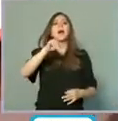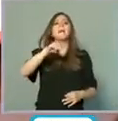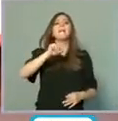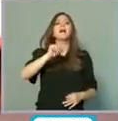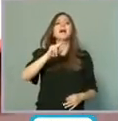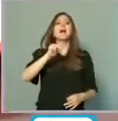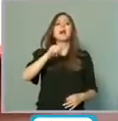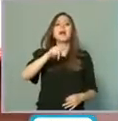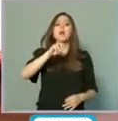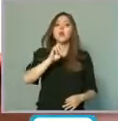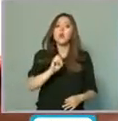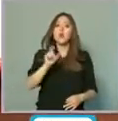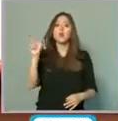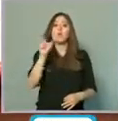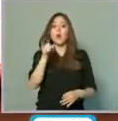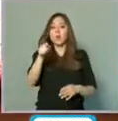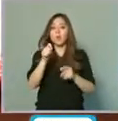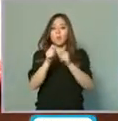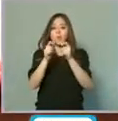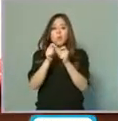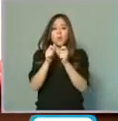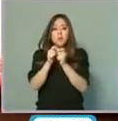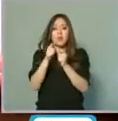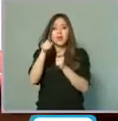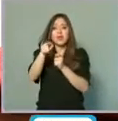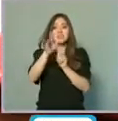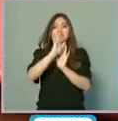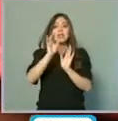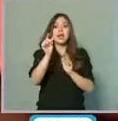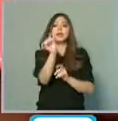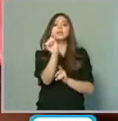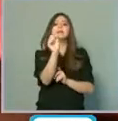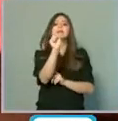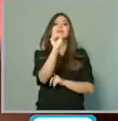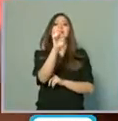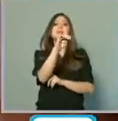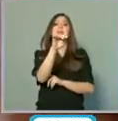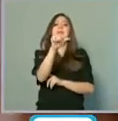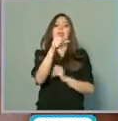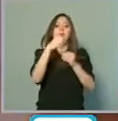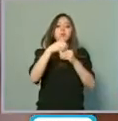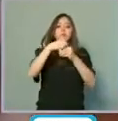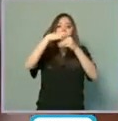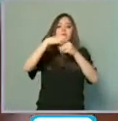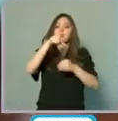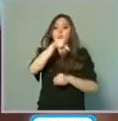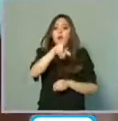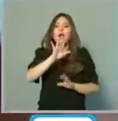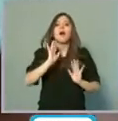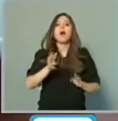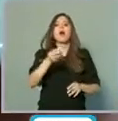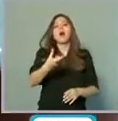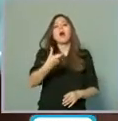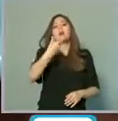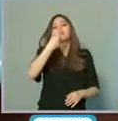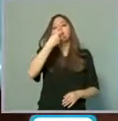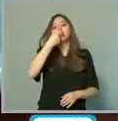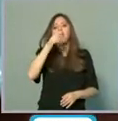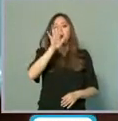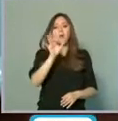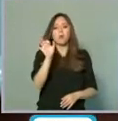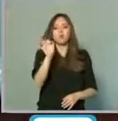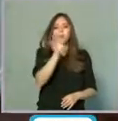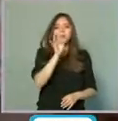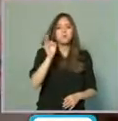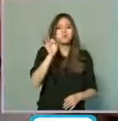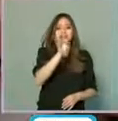es ya reventado, es una semilla que ya está reventada y entonces la podemos ver en esta presentación, que son las bolitas, ¿no? Tal